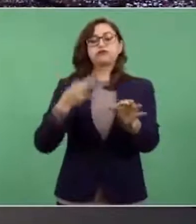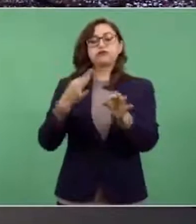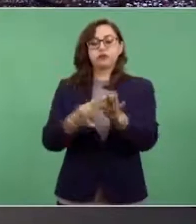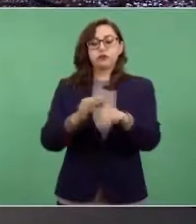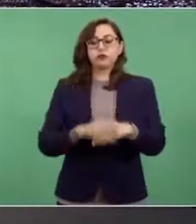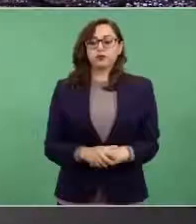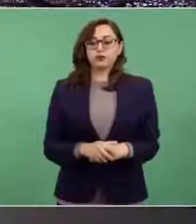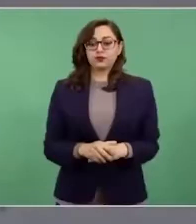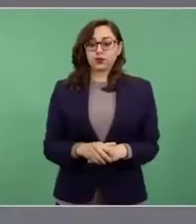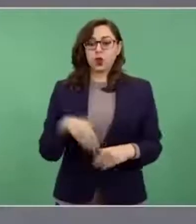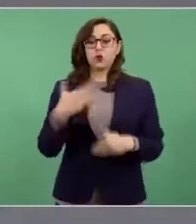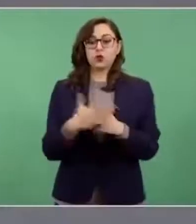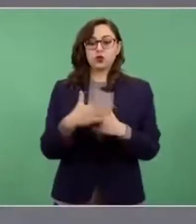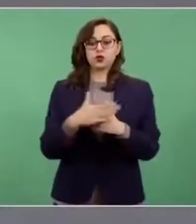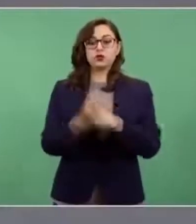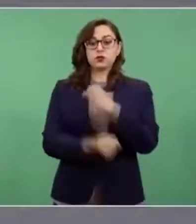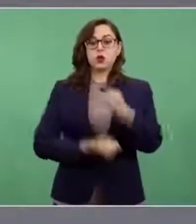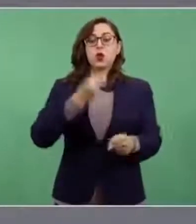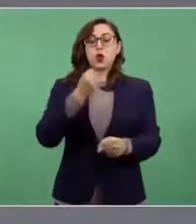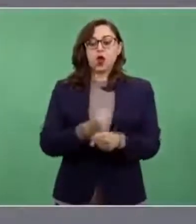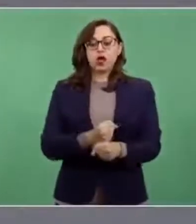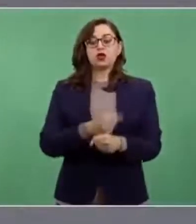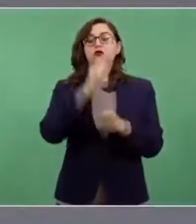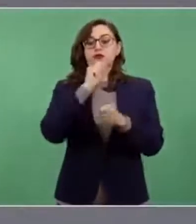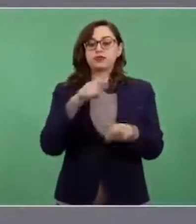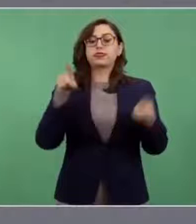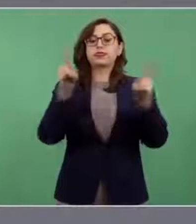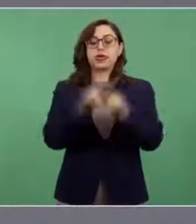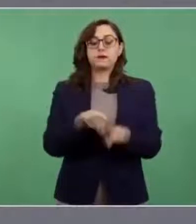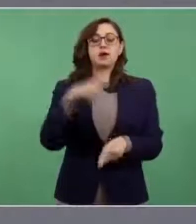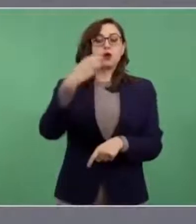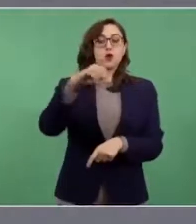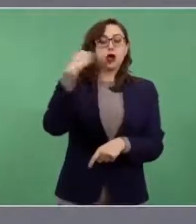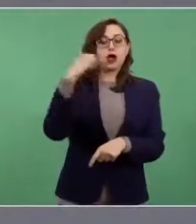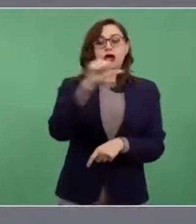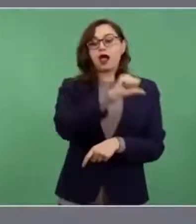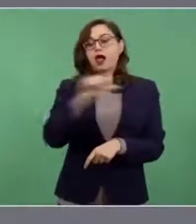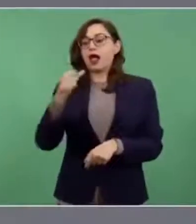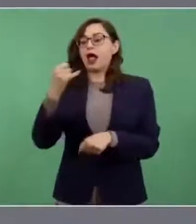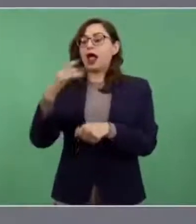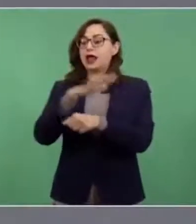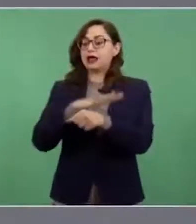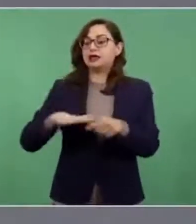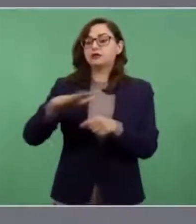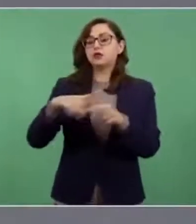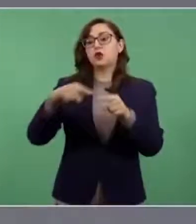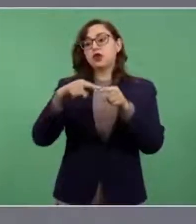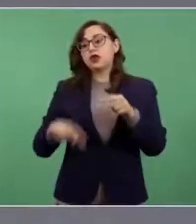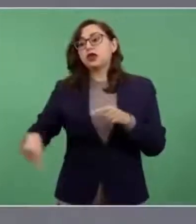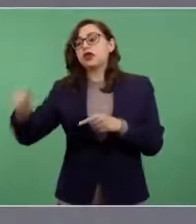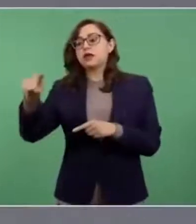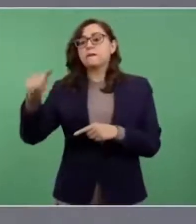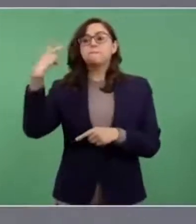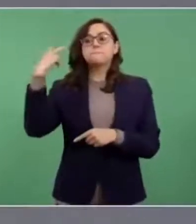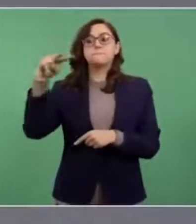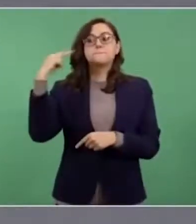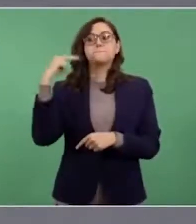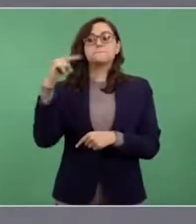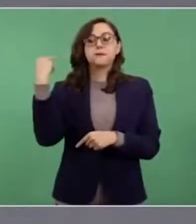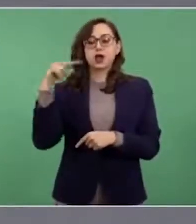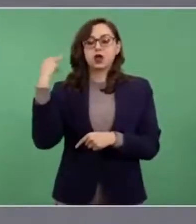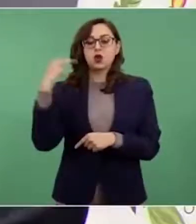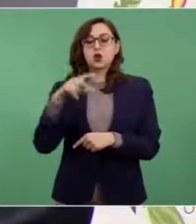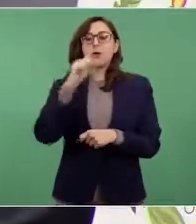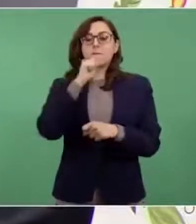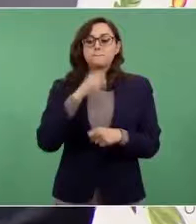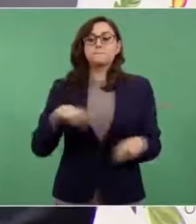culminaremos la que irá de Oaxaca al istmo de Tehuantepec, la del istmo hasta Cayucan, Veracruz, así